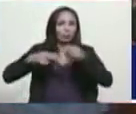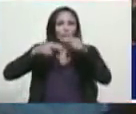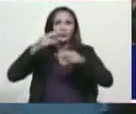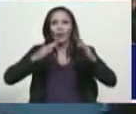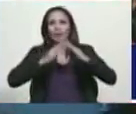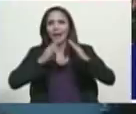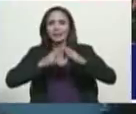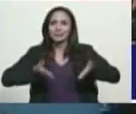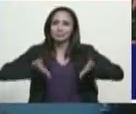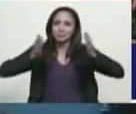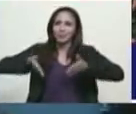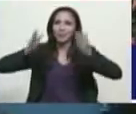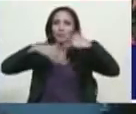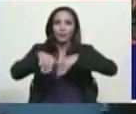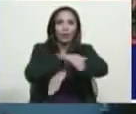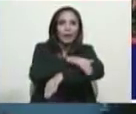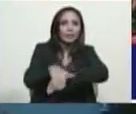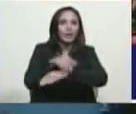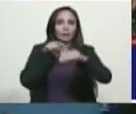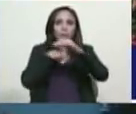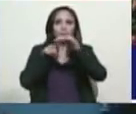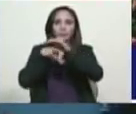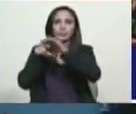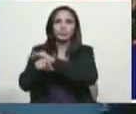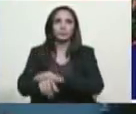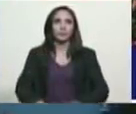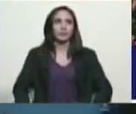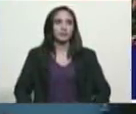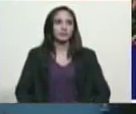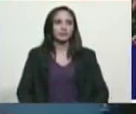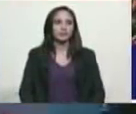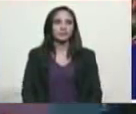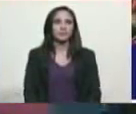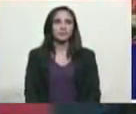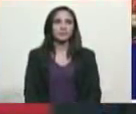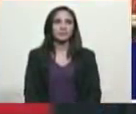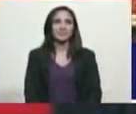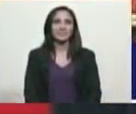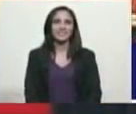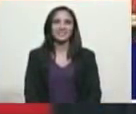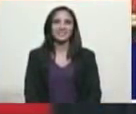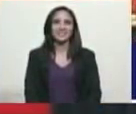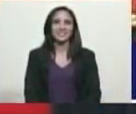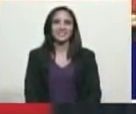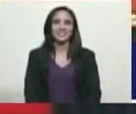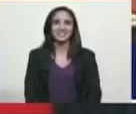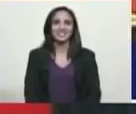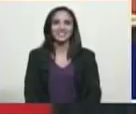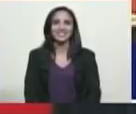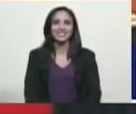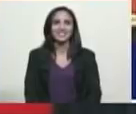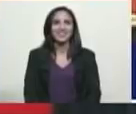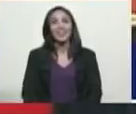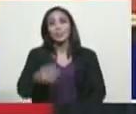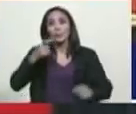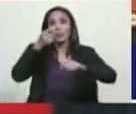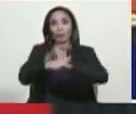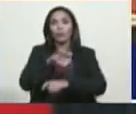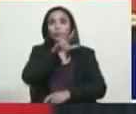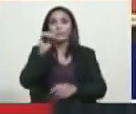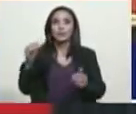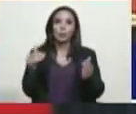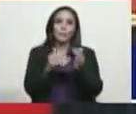casas, puentes, carreteras, ¿verdad? Las prioridades. Estamos graduando